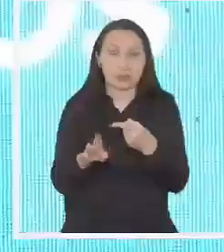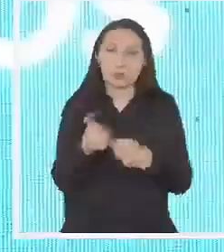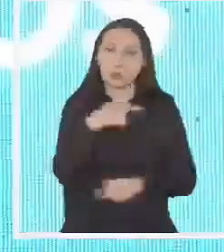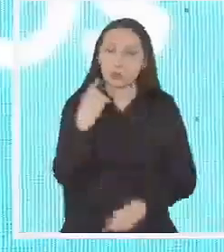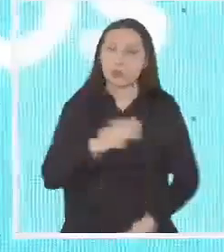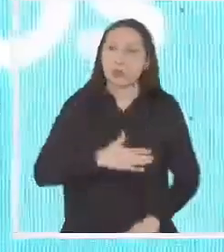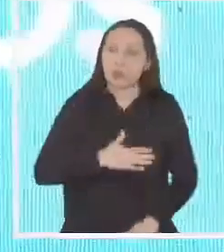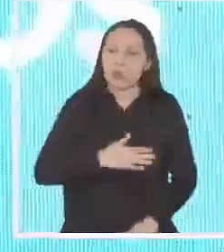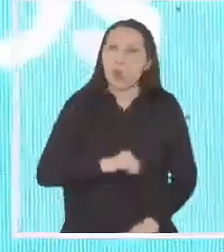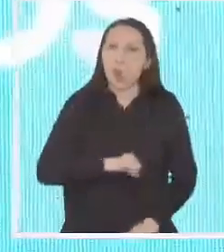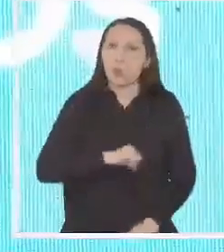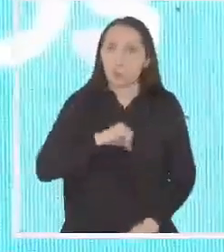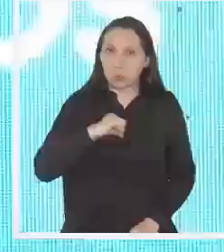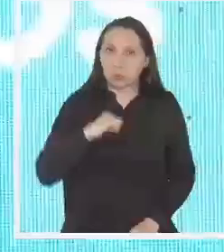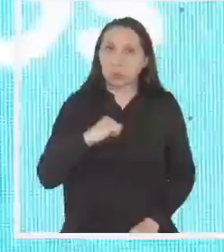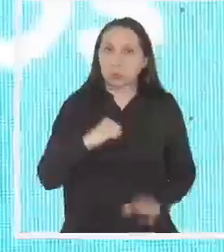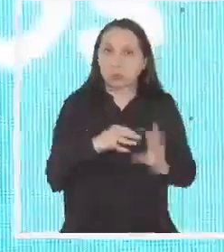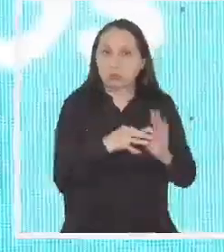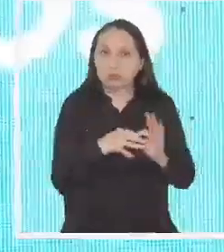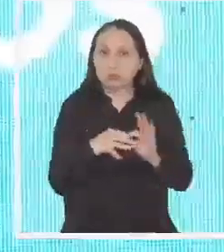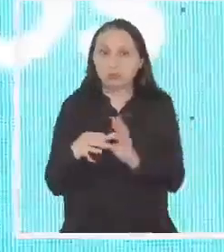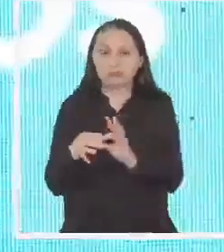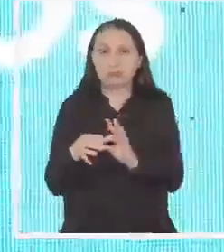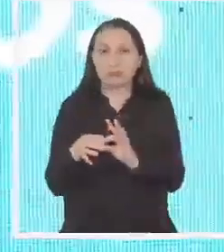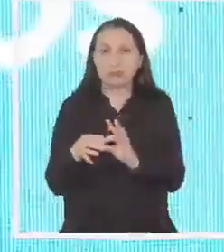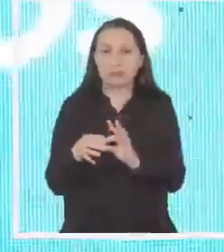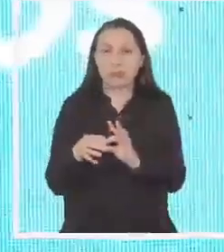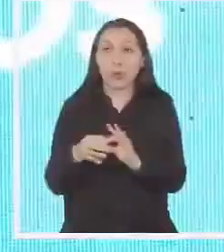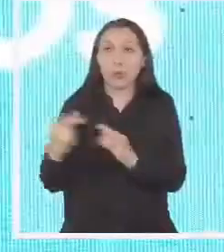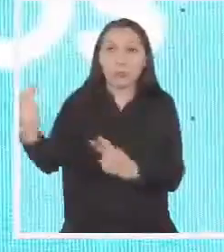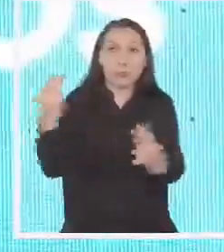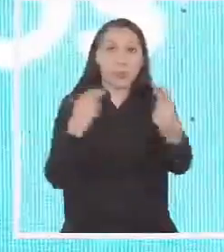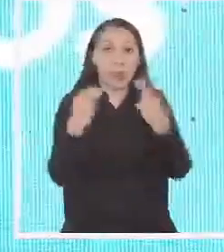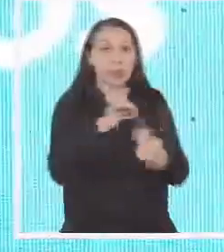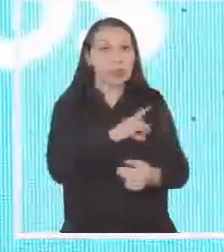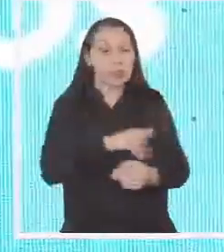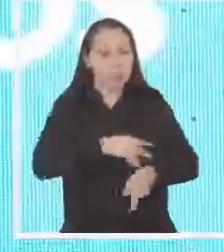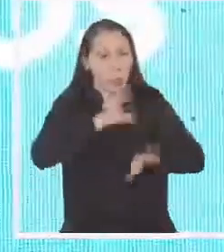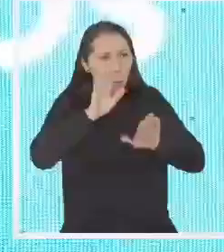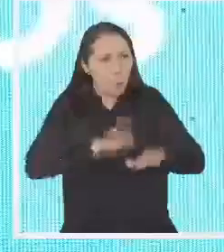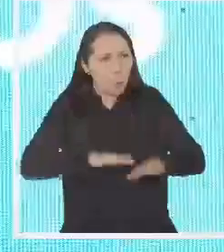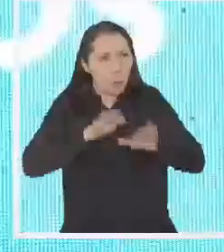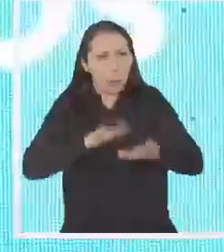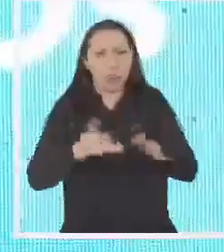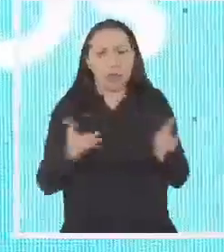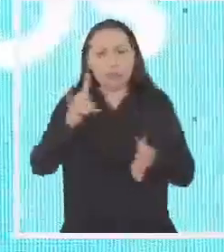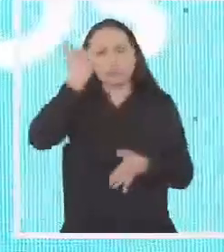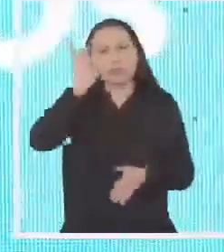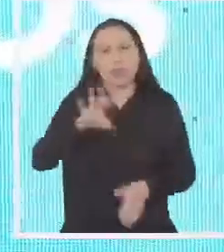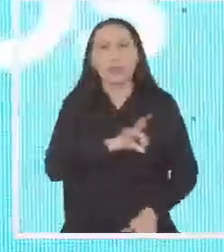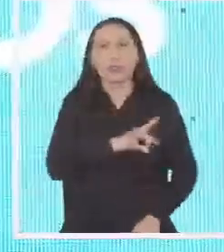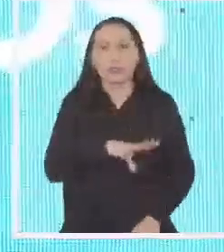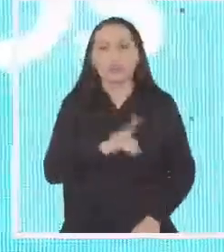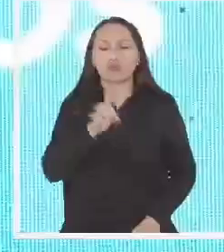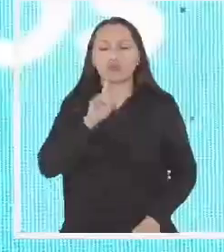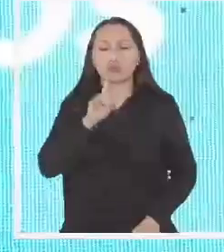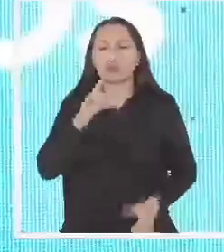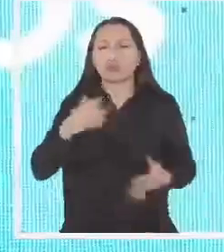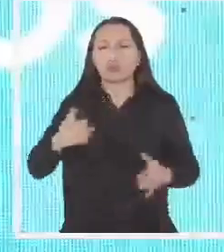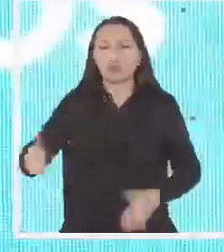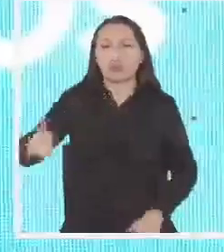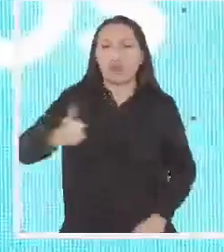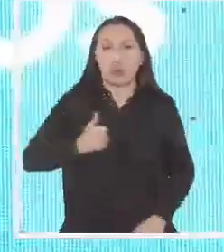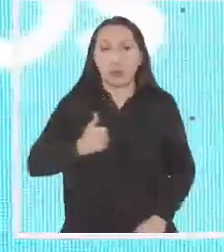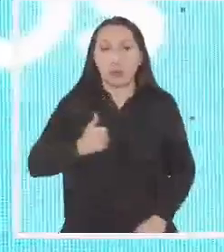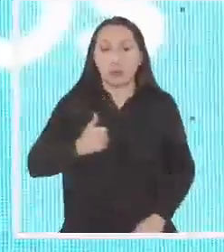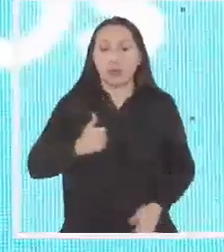estamos orgullosos y uno de los motivos por el cual se admira a Chile en el exterior es que saben que Chile cumple. Y